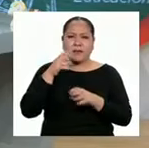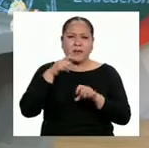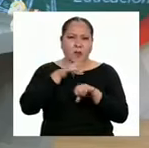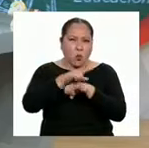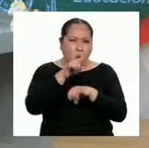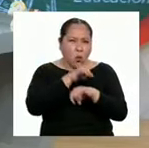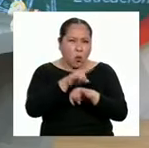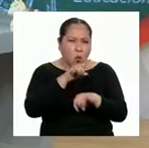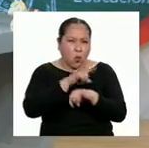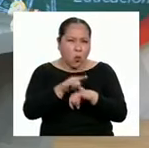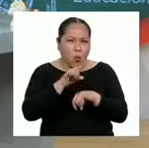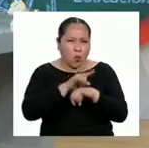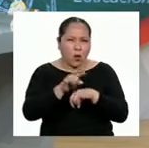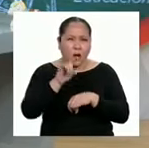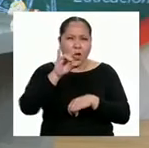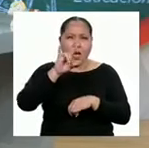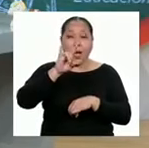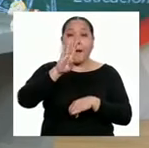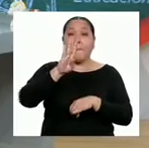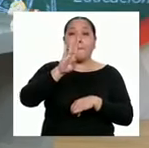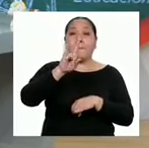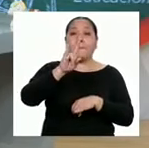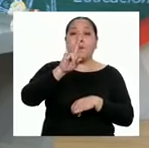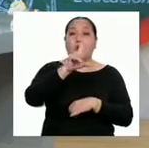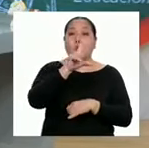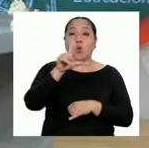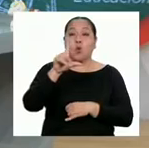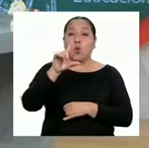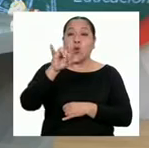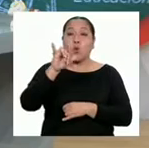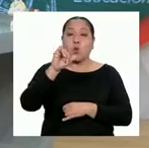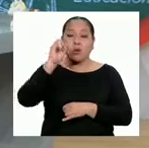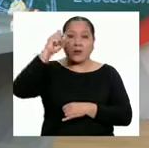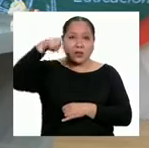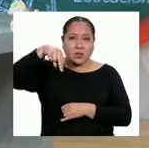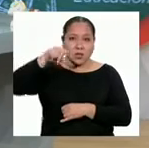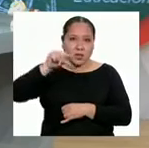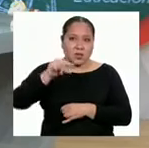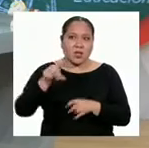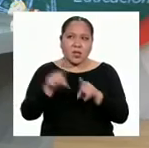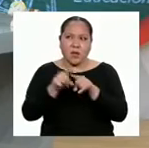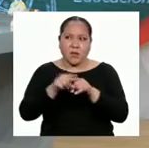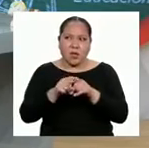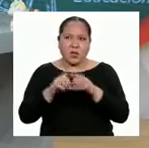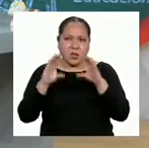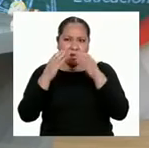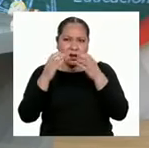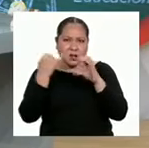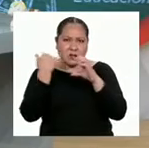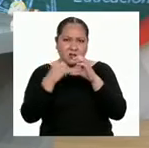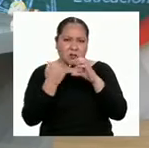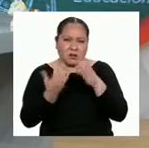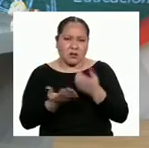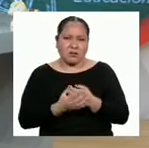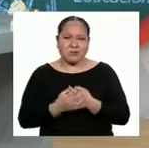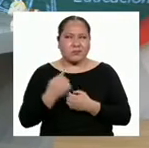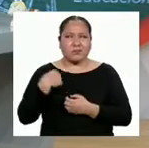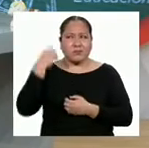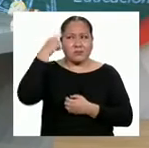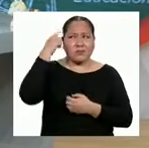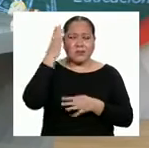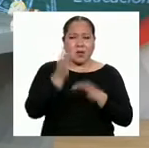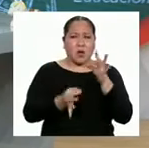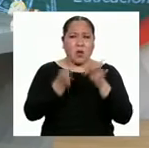clases. Algunos inclusive tienen esos problemas en sus clases virtuales. No me parece justo que